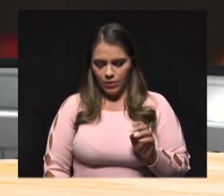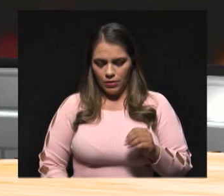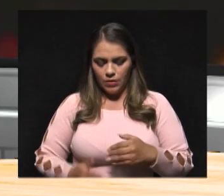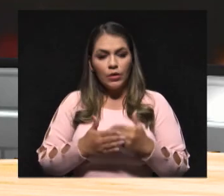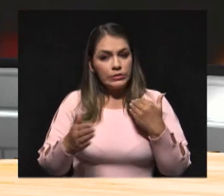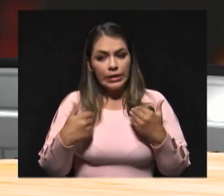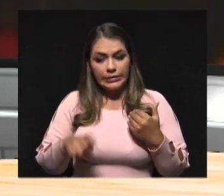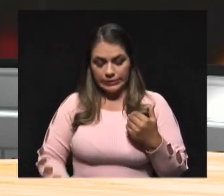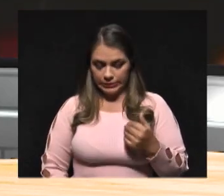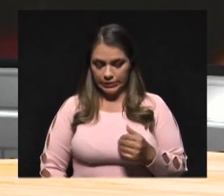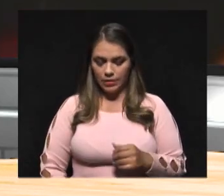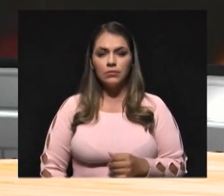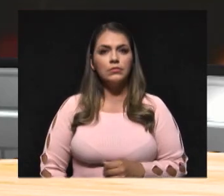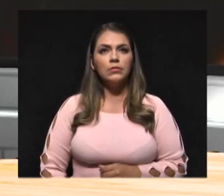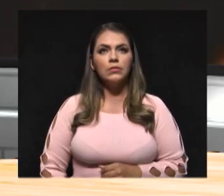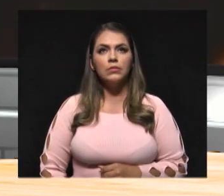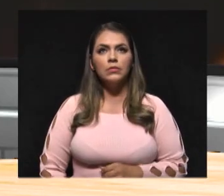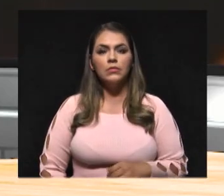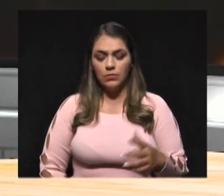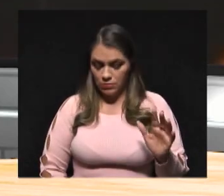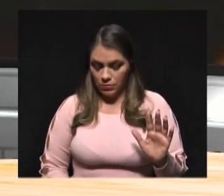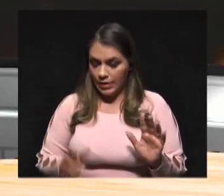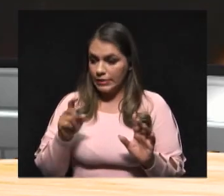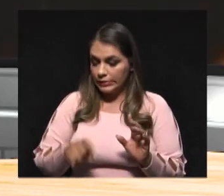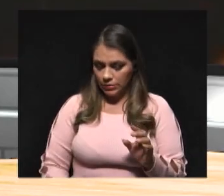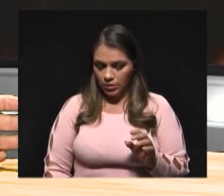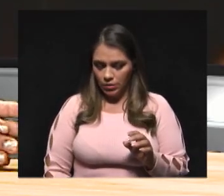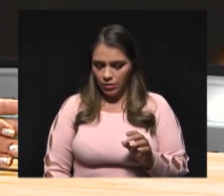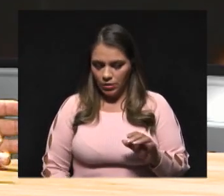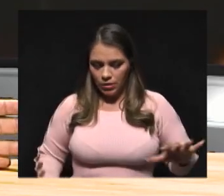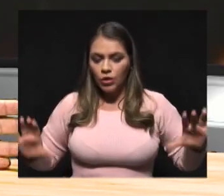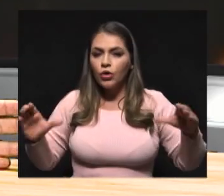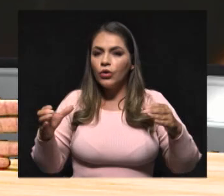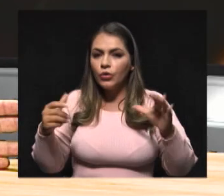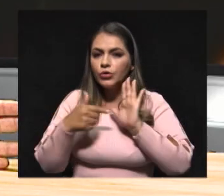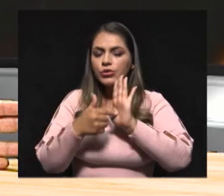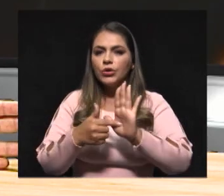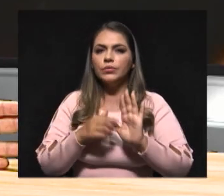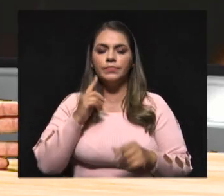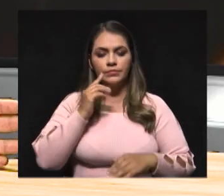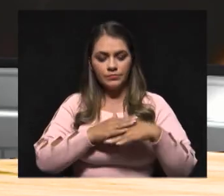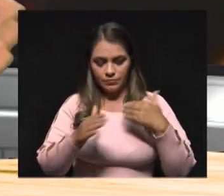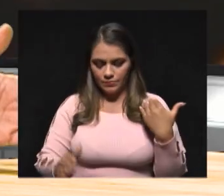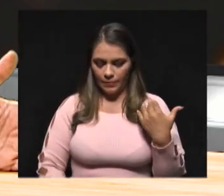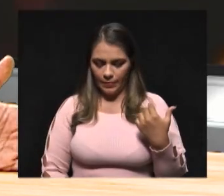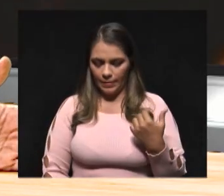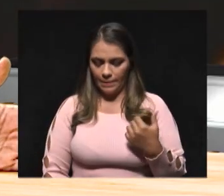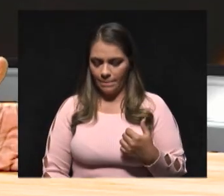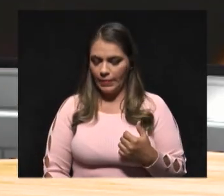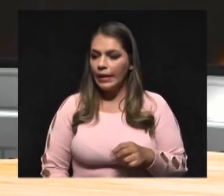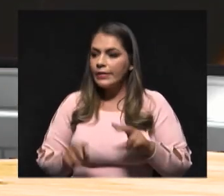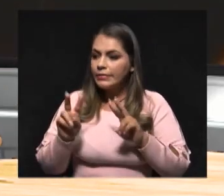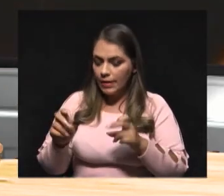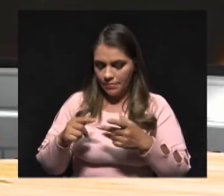más de recursos sin embargo también eficientemente en las otras líneas a las que sí se le dedican recursos como el tema de la educación